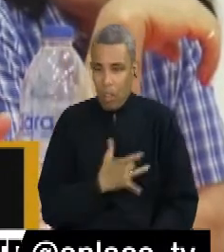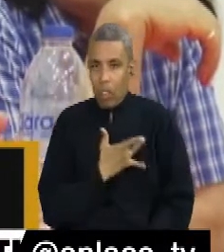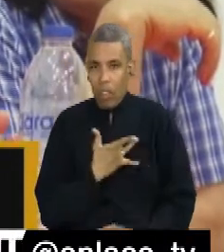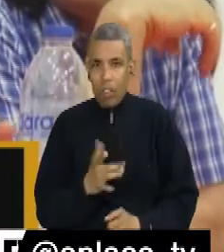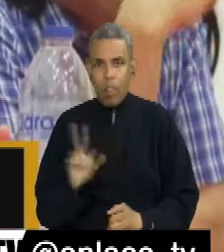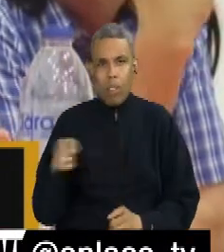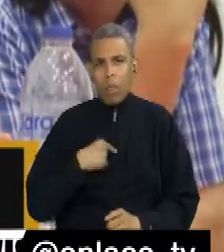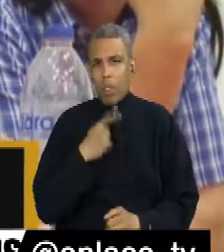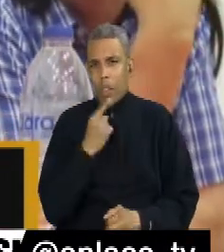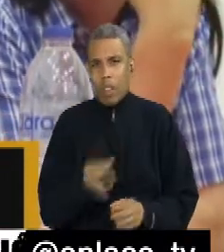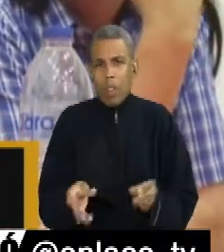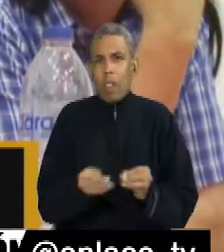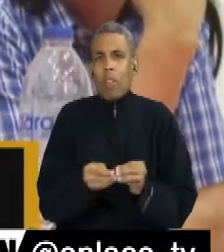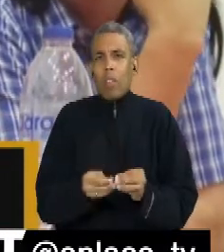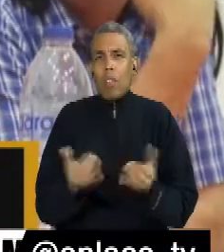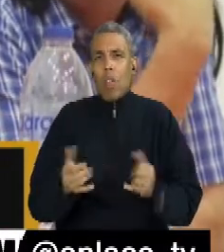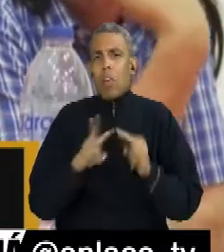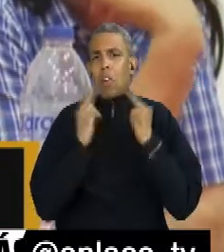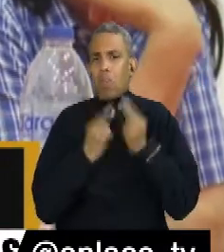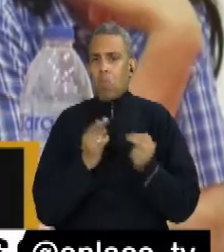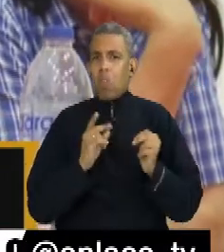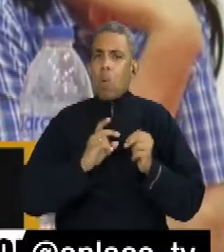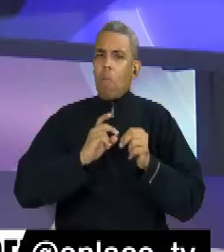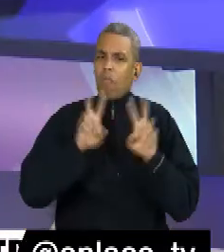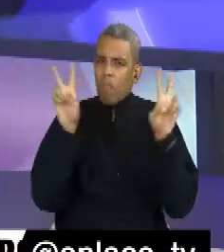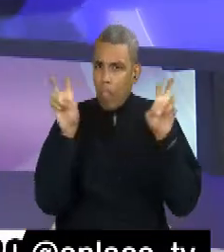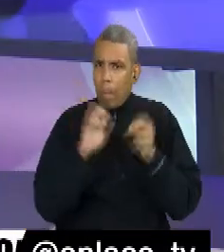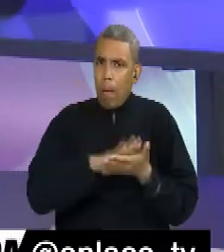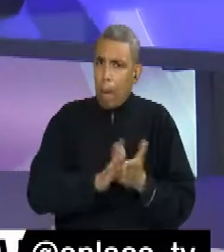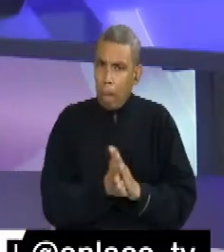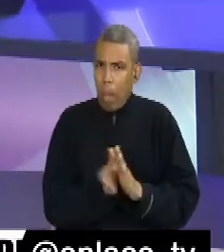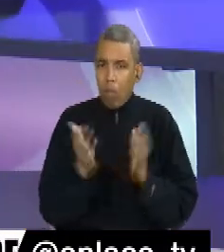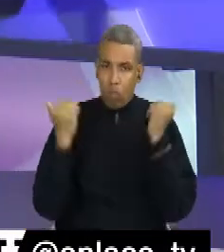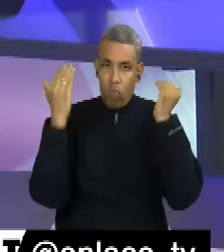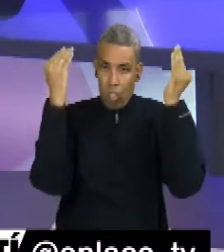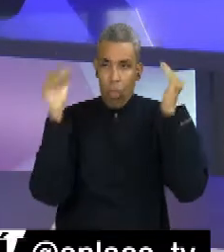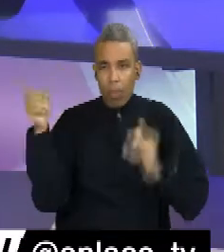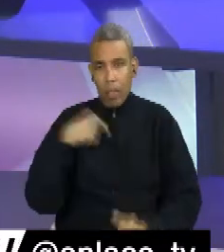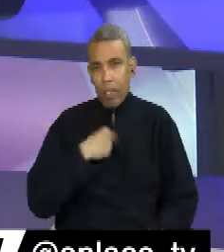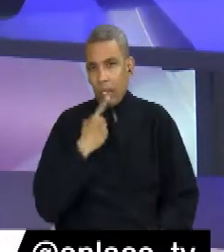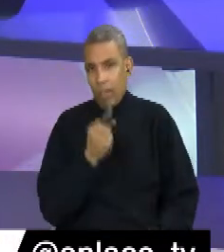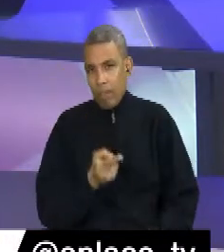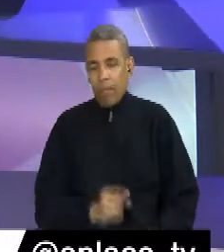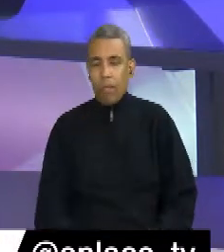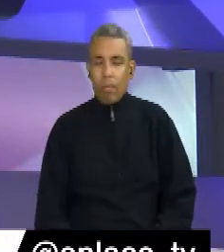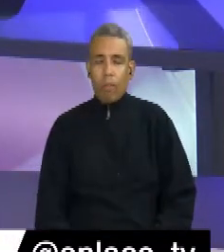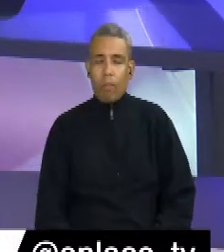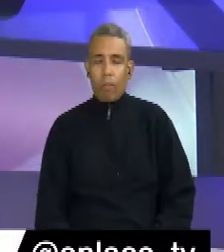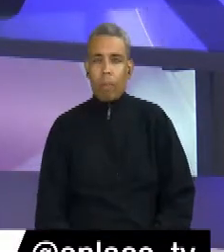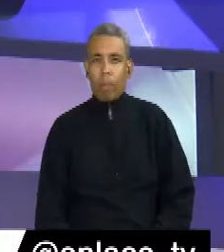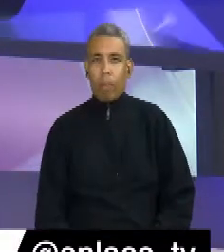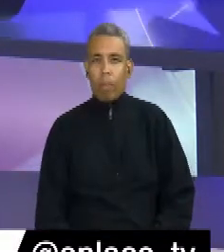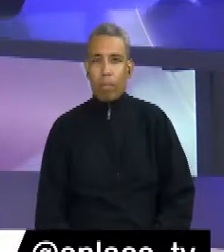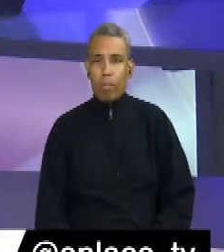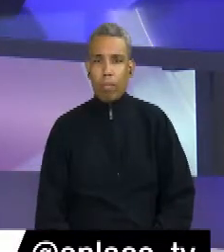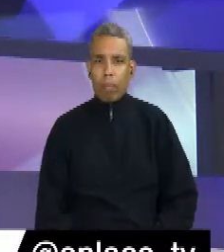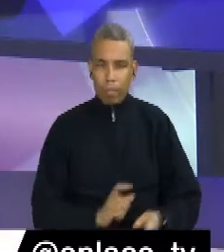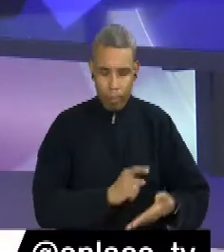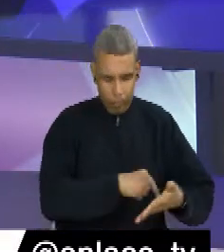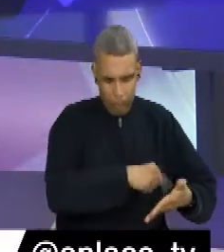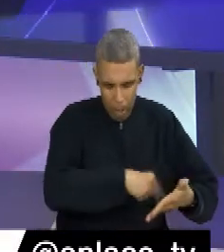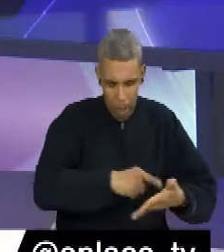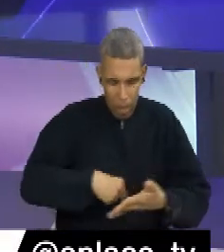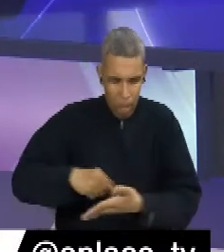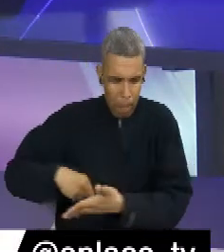resultados de encuentros como el realizado hoy en Barranca Bermeja. Y se cumplió entrega de firmas en la Registraduría Nacional del Estado Civil para